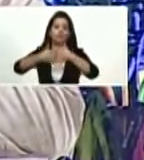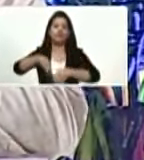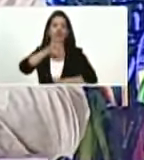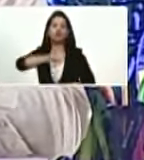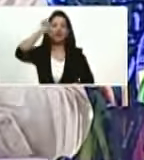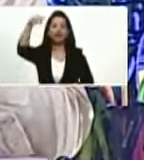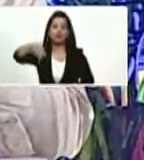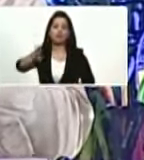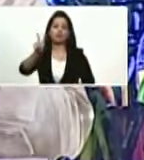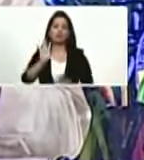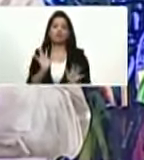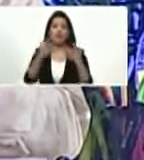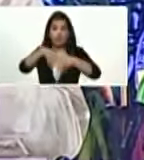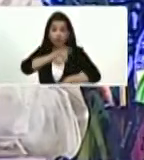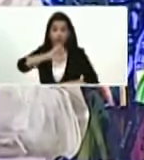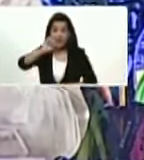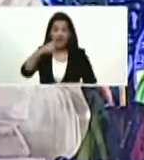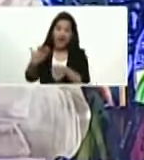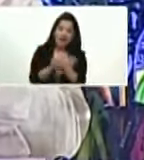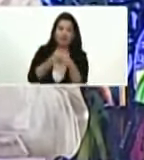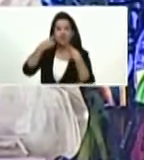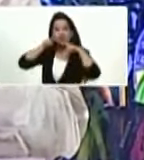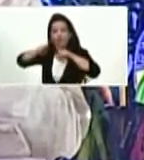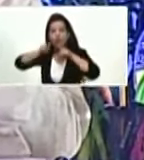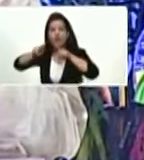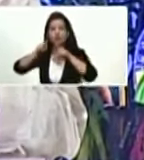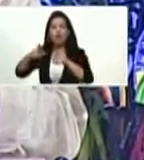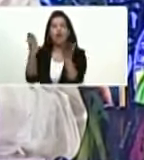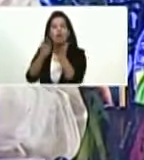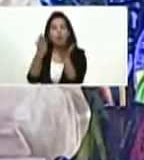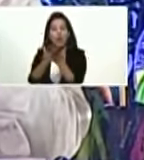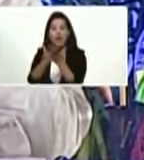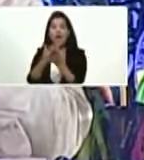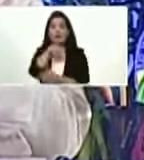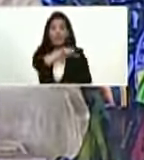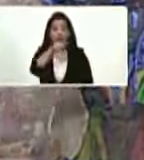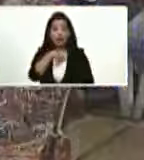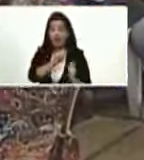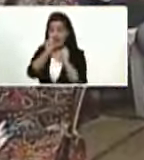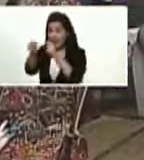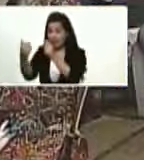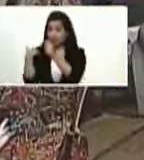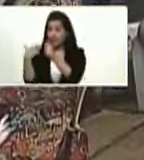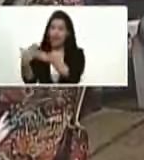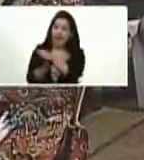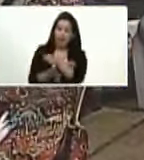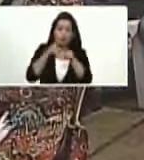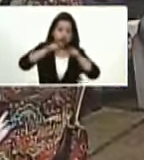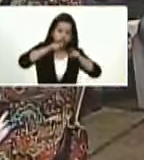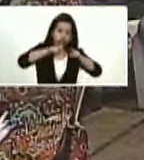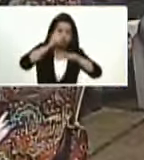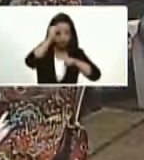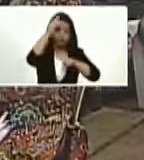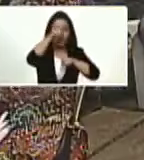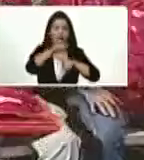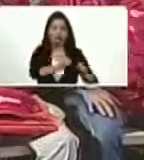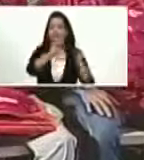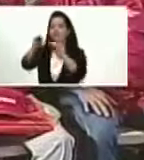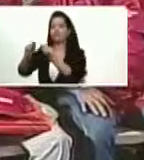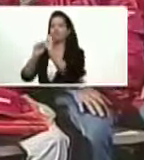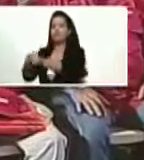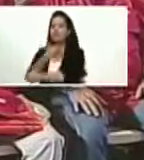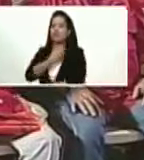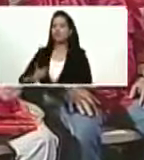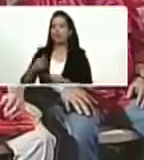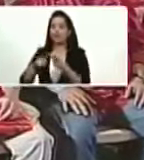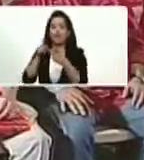nuestro país. Una escuela para forjar los gerentes, los directores, las gerentes, los